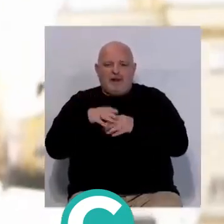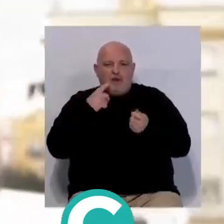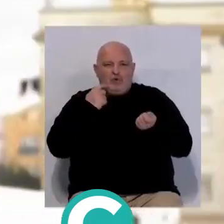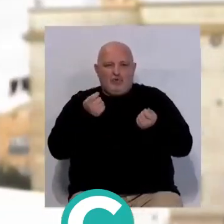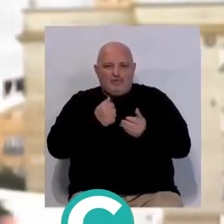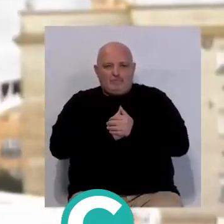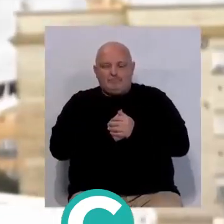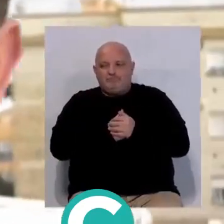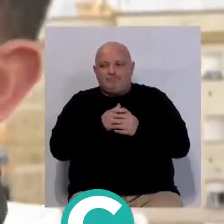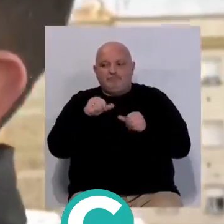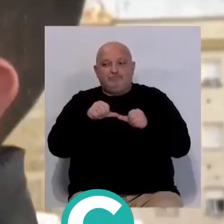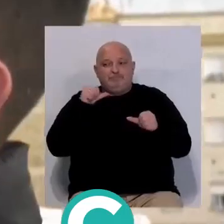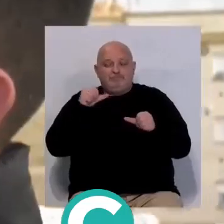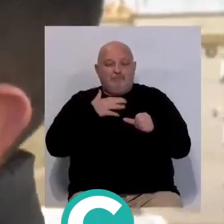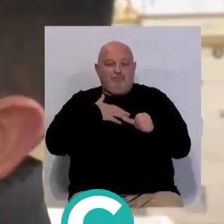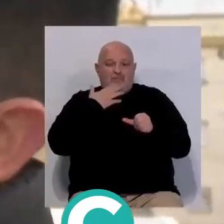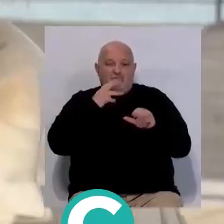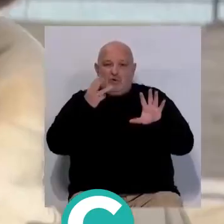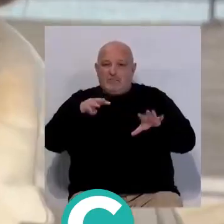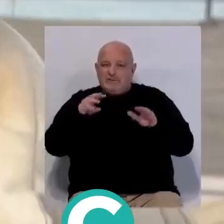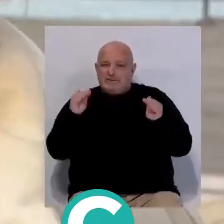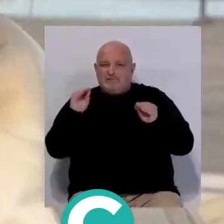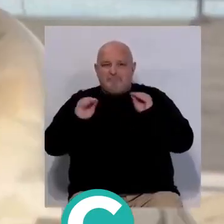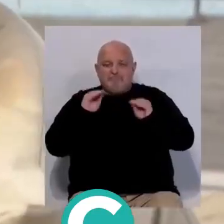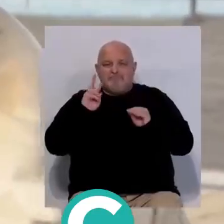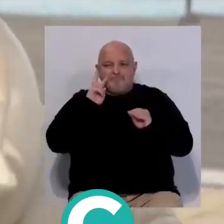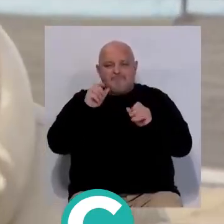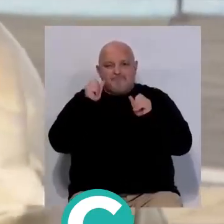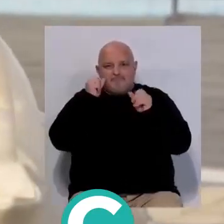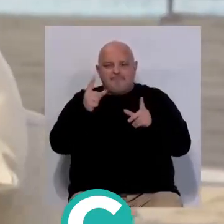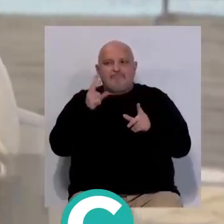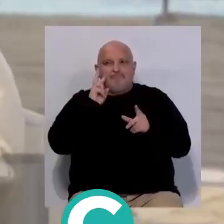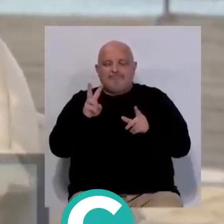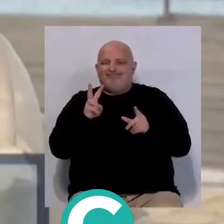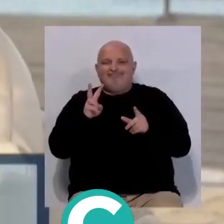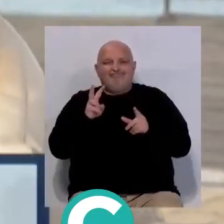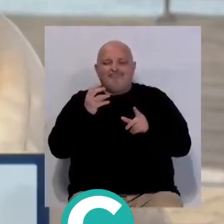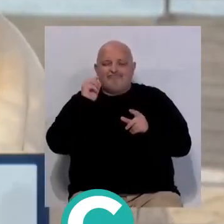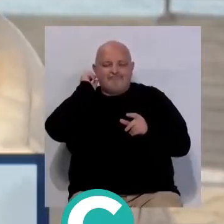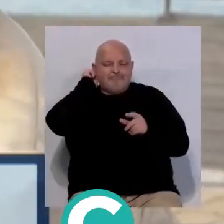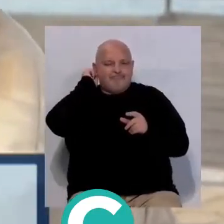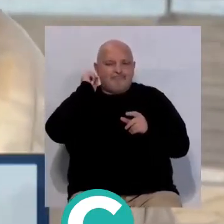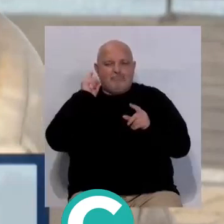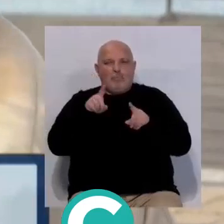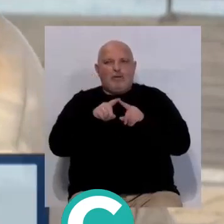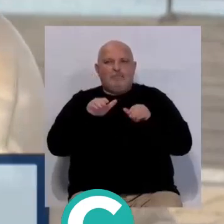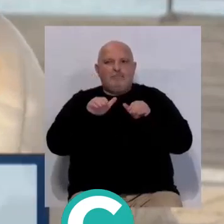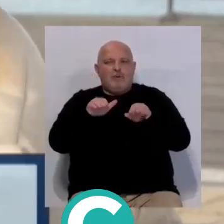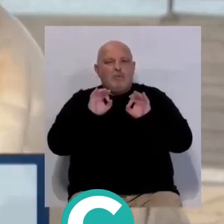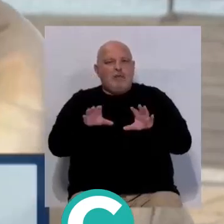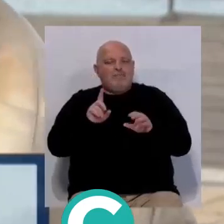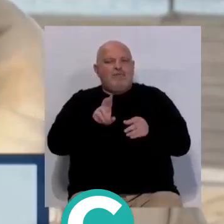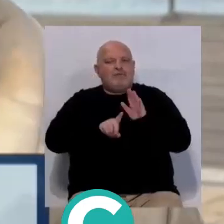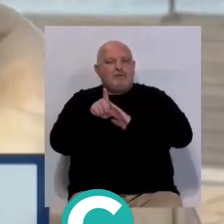controlarla. Ella, desde que tenía unos 8 meses así, nos empezamos a dar cuenta de que no iba a la vez, o sea, no llevaba